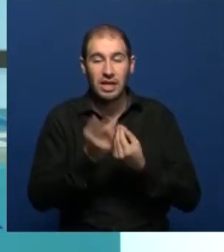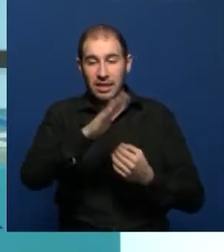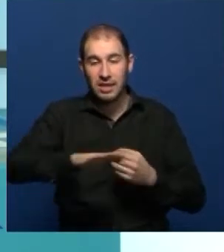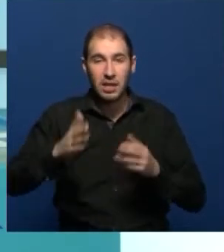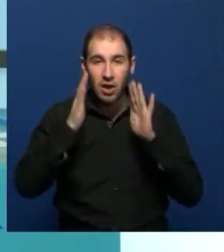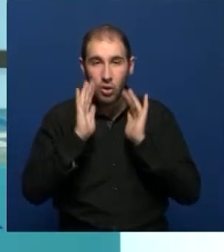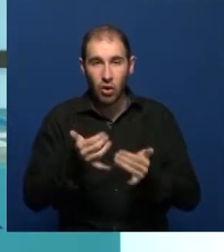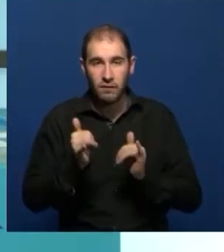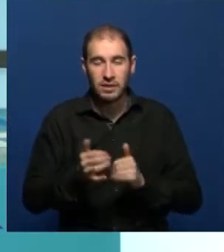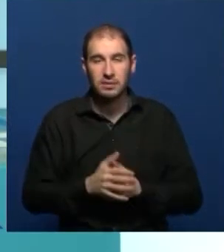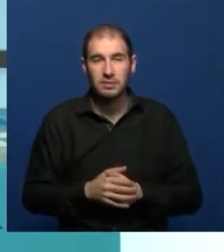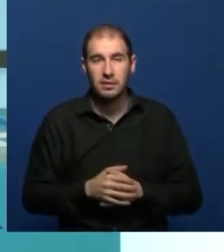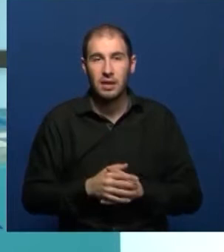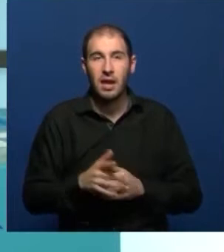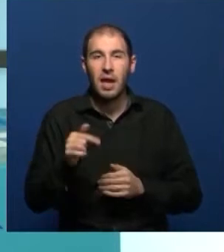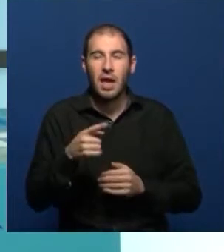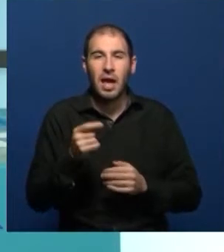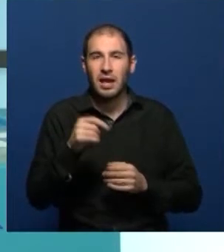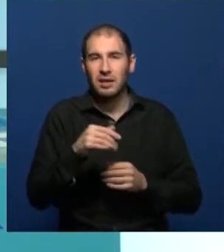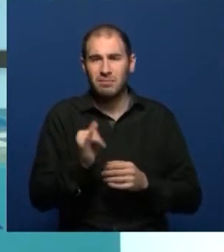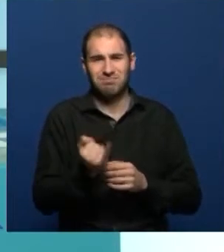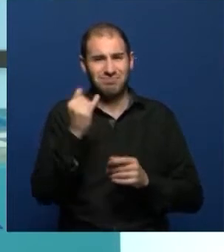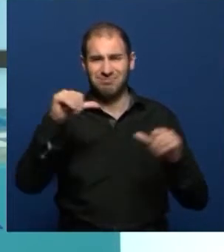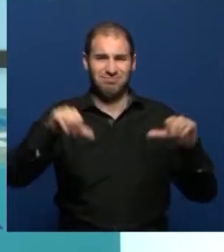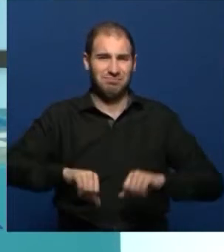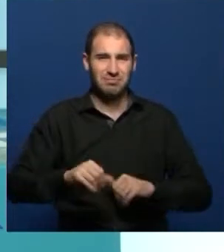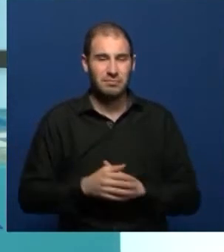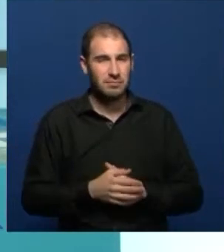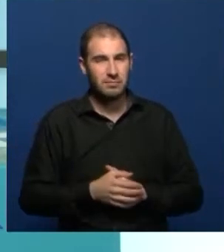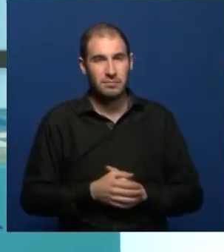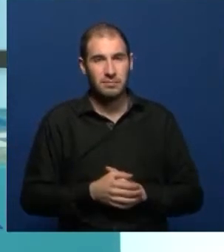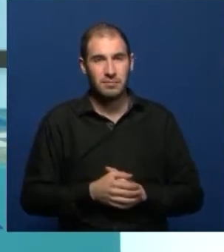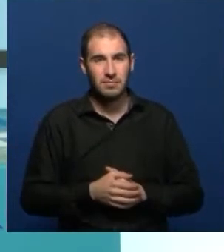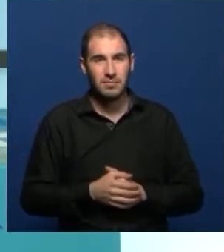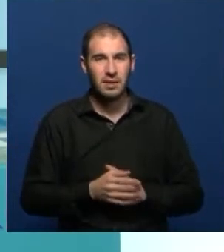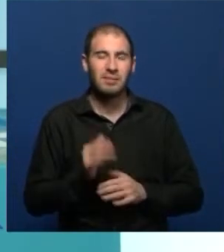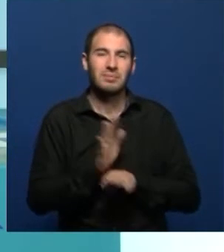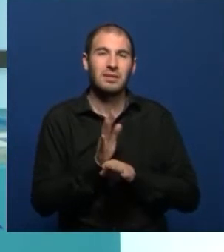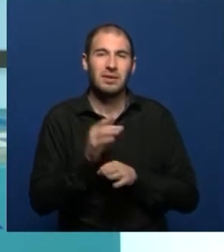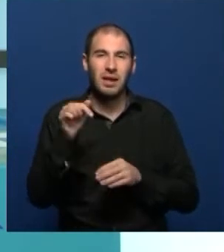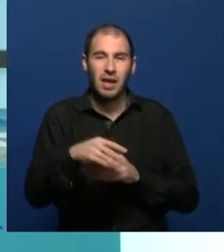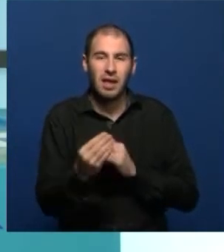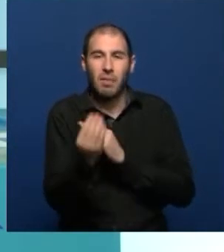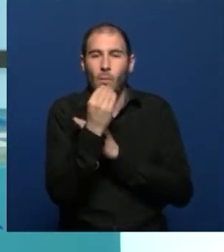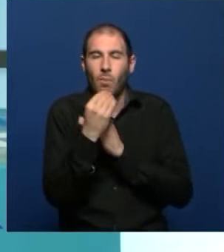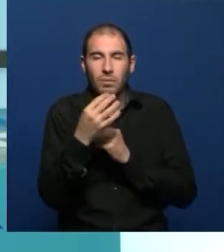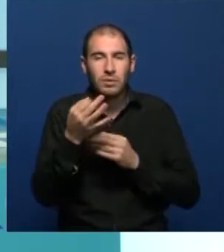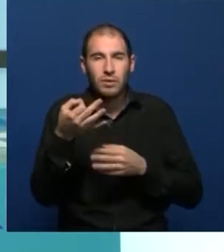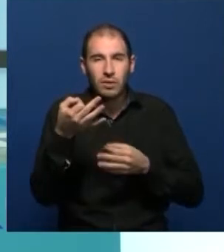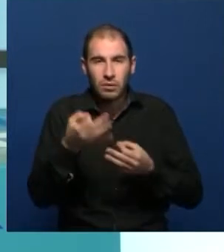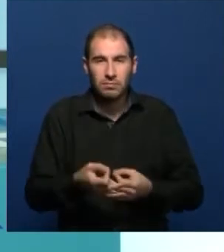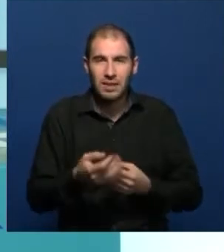niñas y adolescentes presentan malnutrición. Claro, malnutrición. Es decir, que no están ingiriendo los